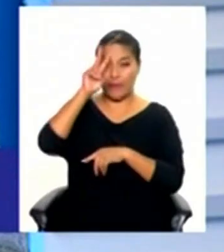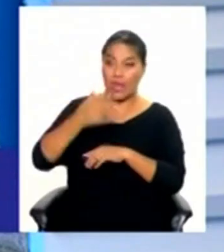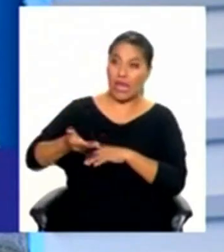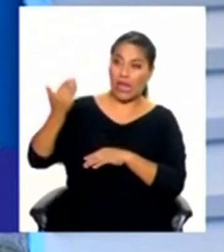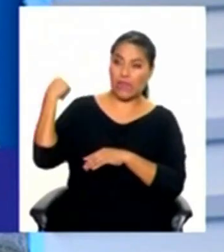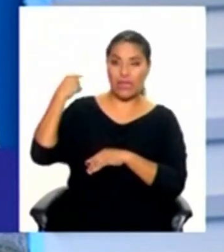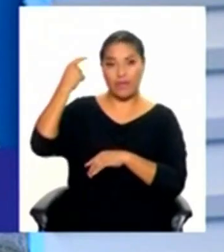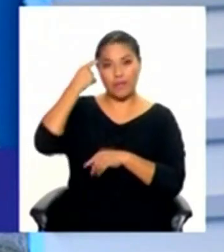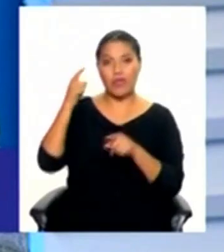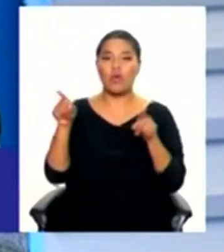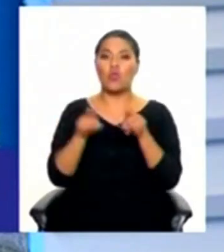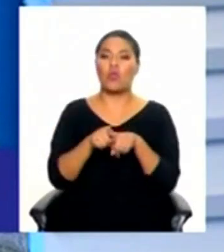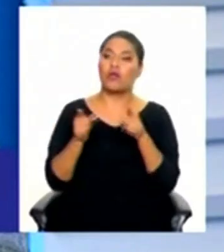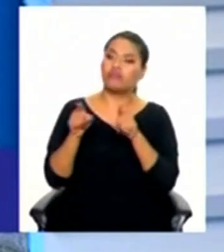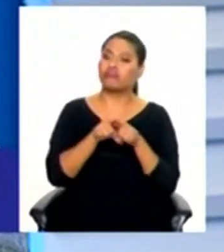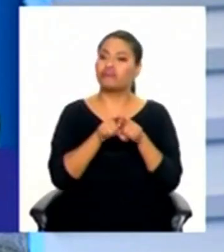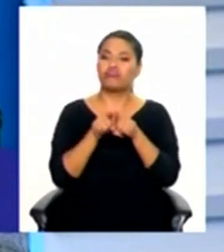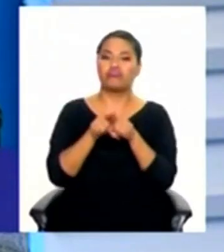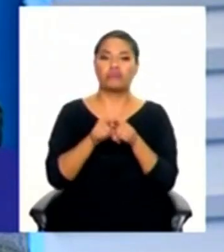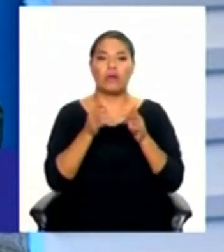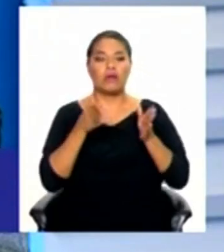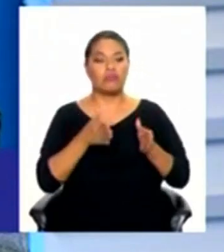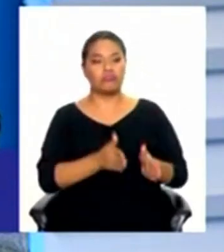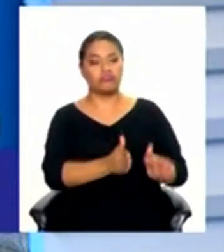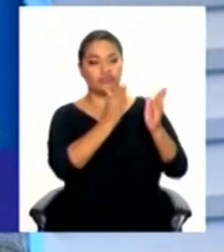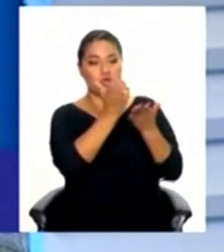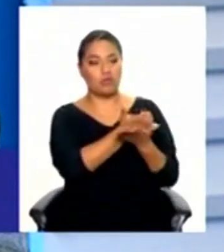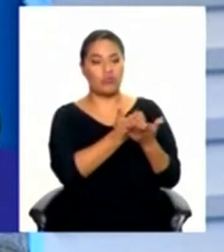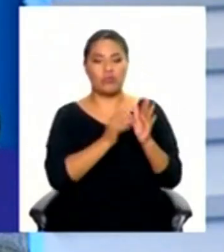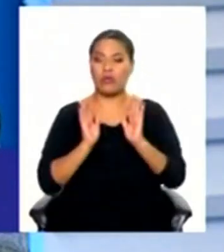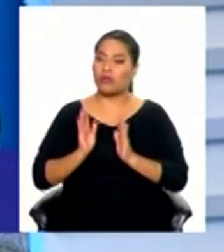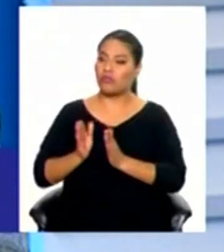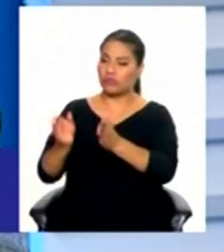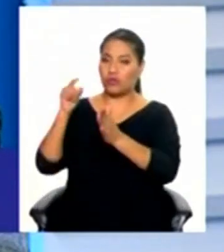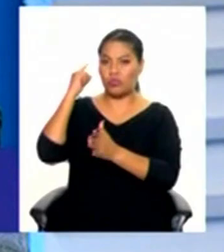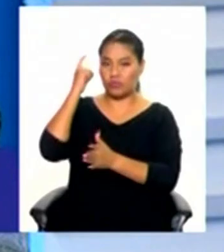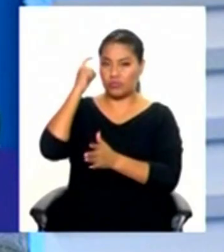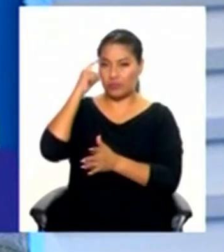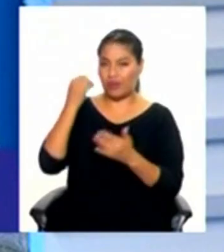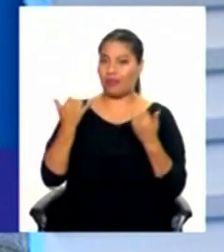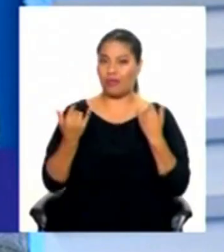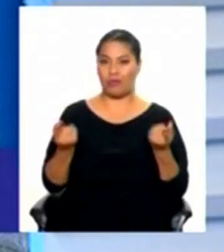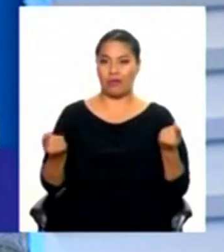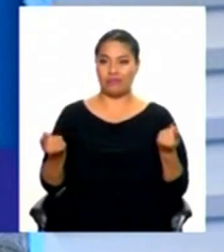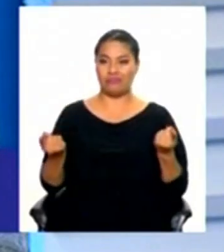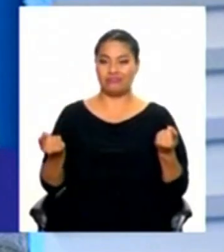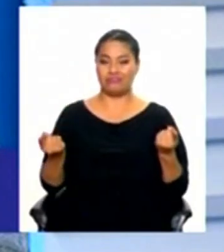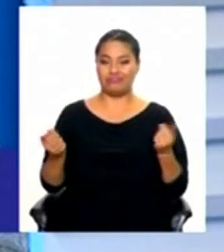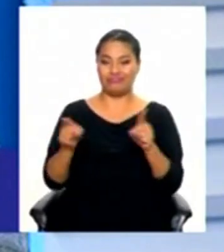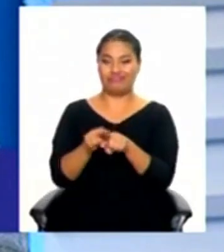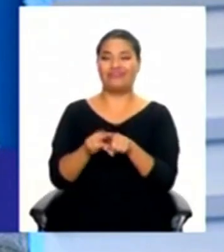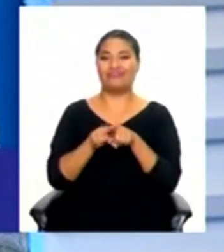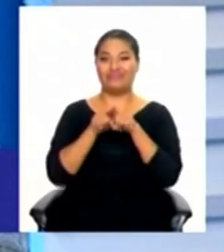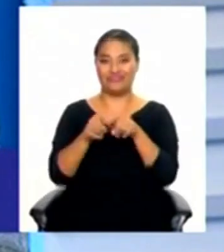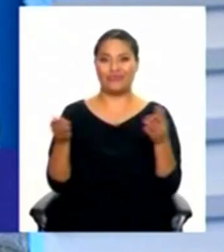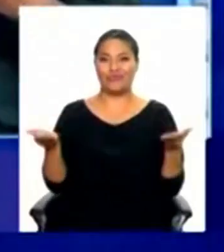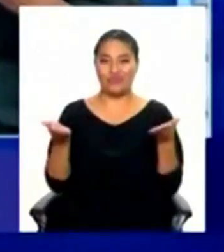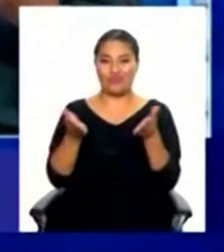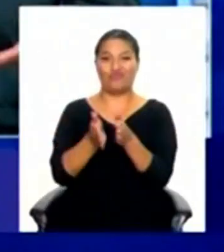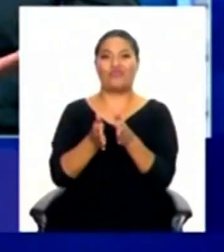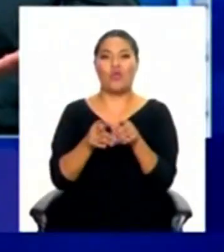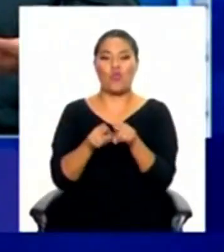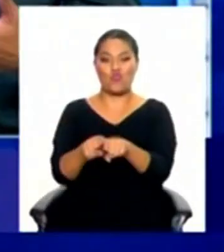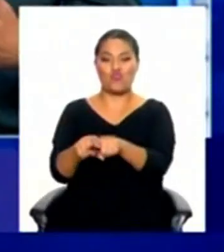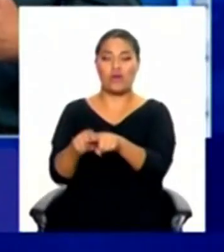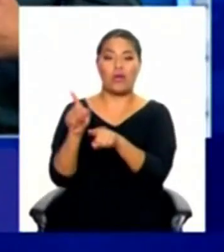que la economía iba por una cuerda y el tema político iba por otra pero hoy día creo que nadie duda que evidentemente hay una relación directa si